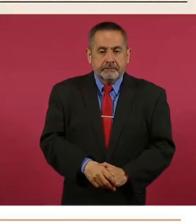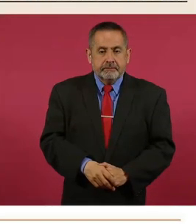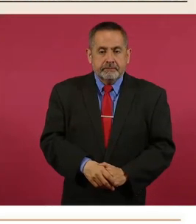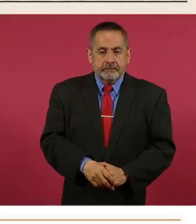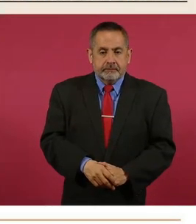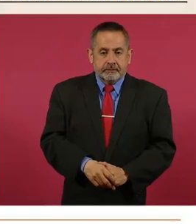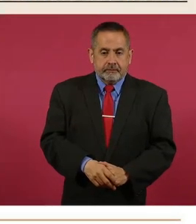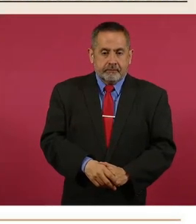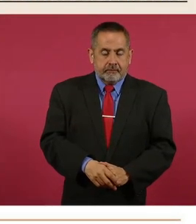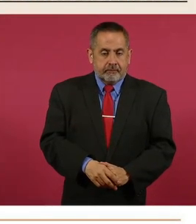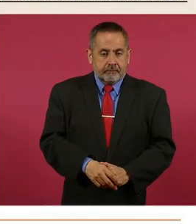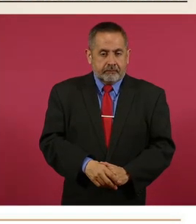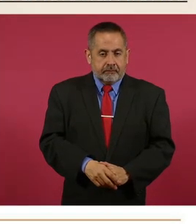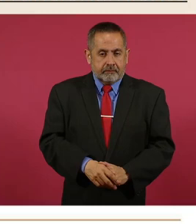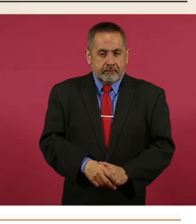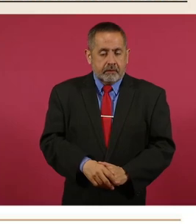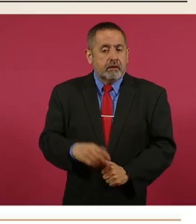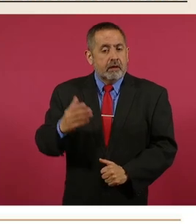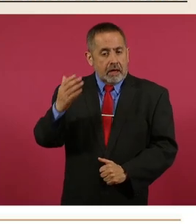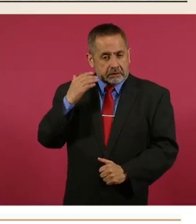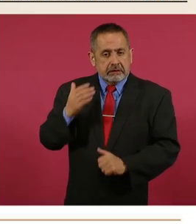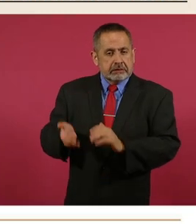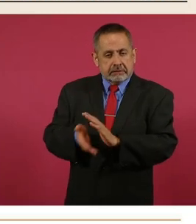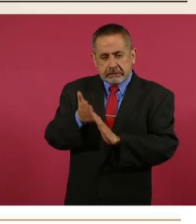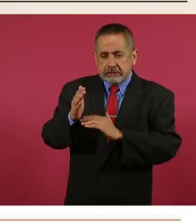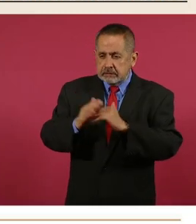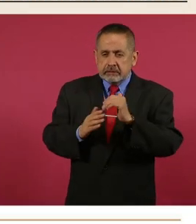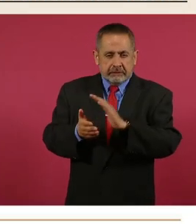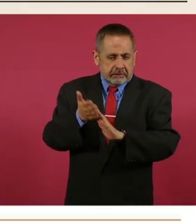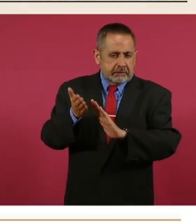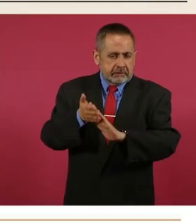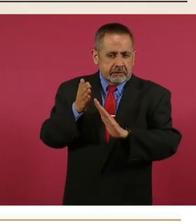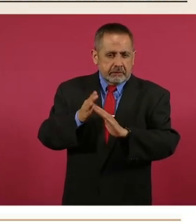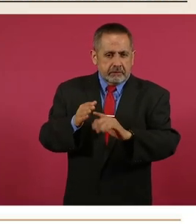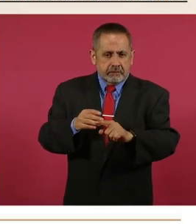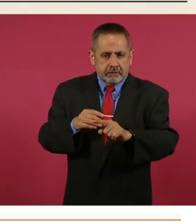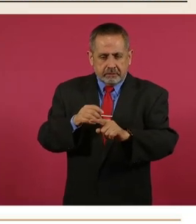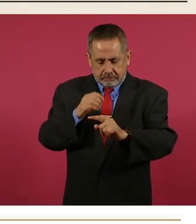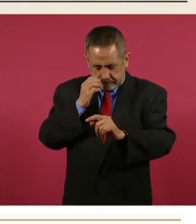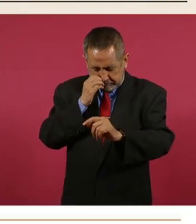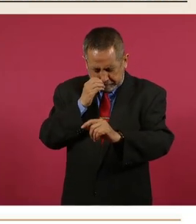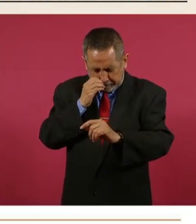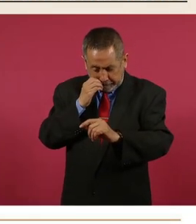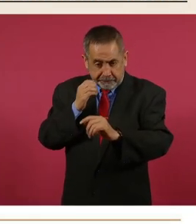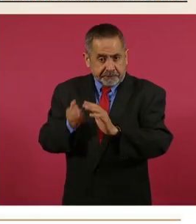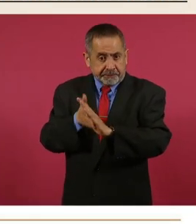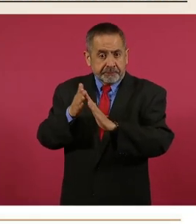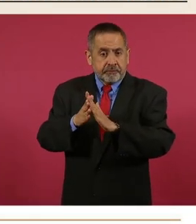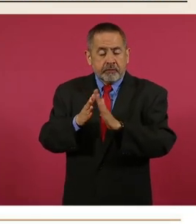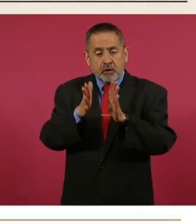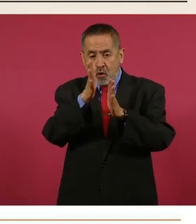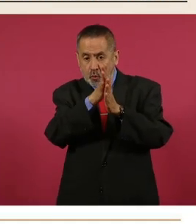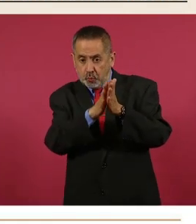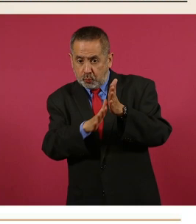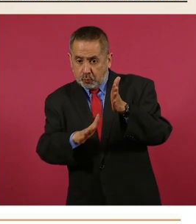habían iniciado la construcción, ya estaba la cortina